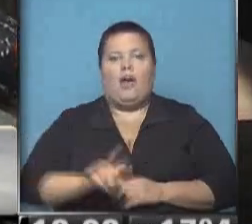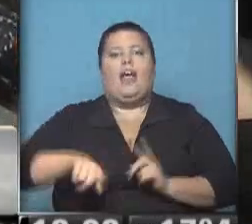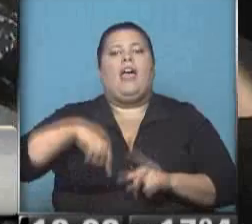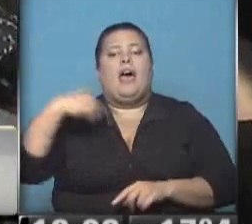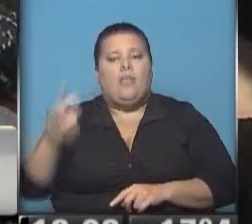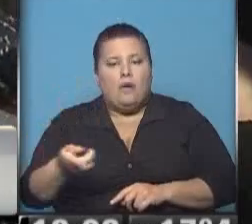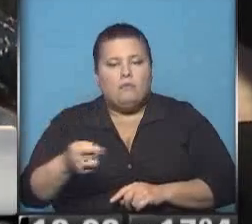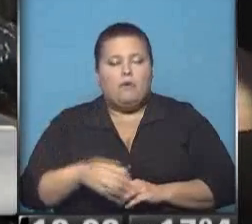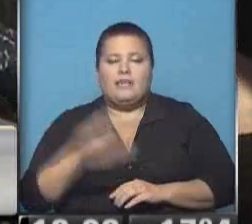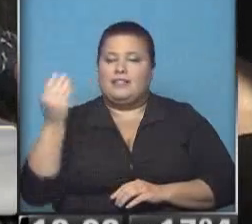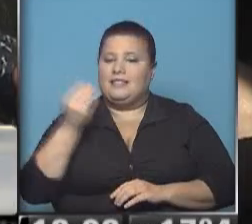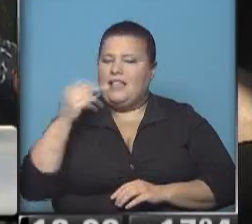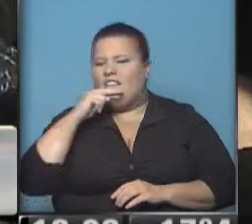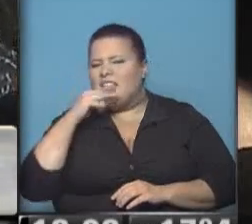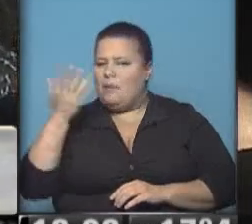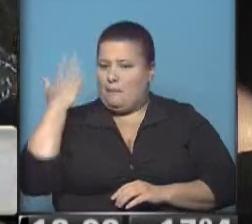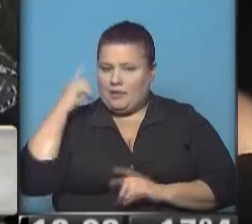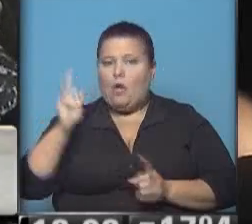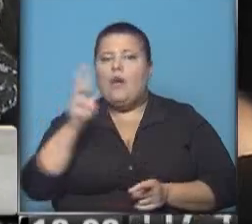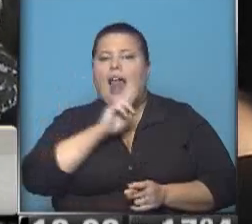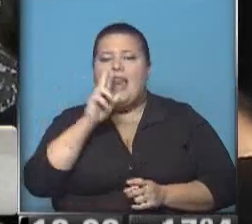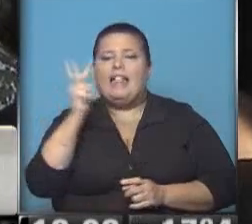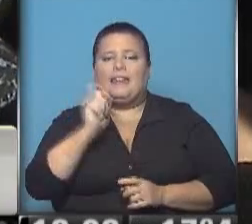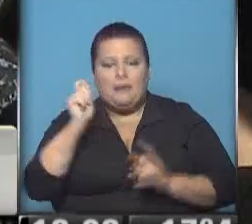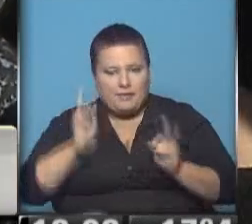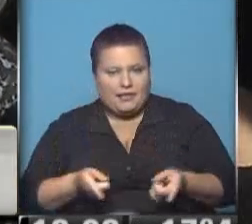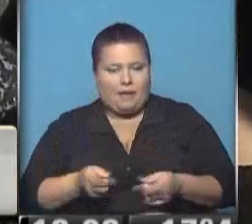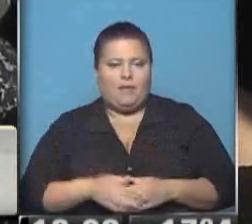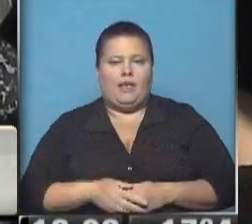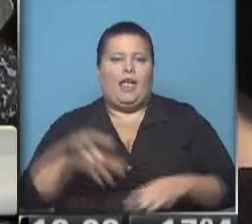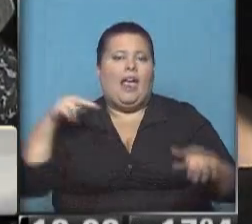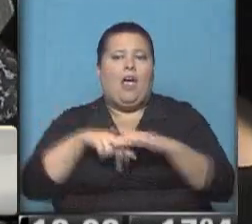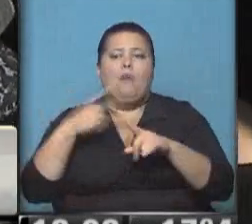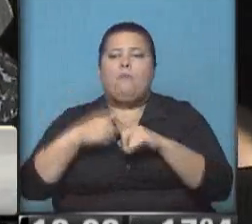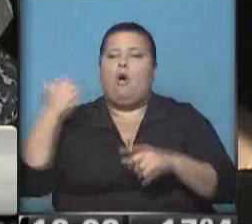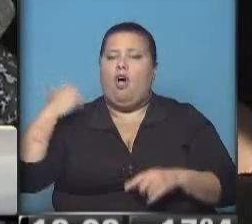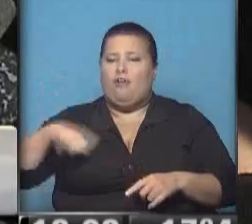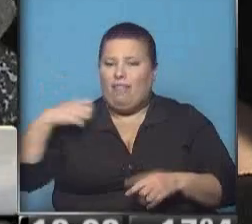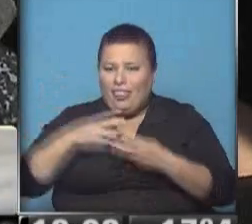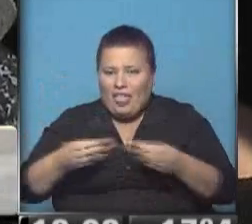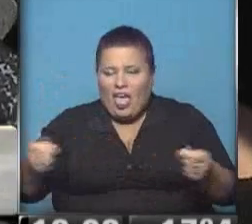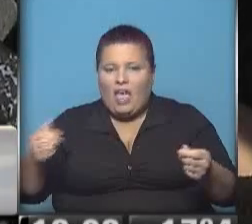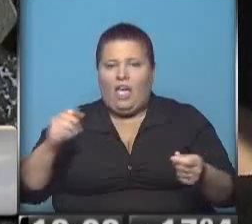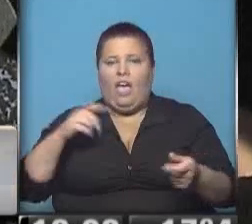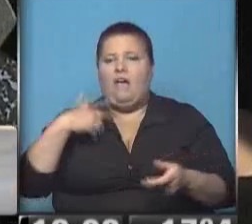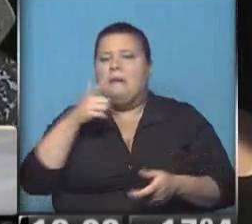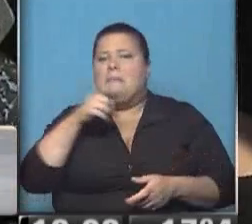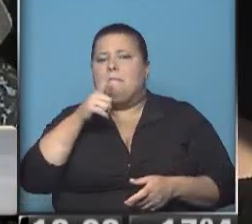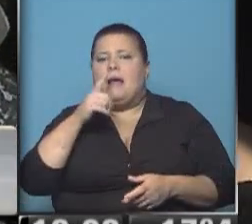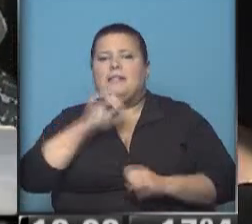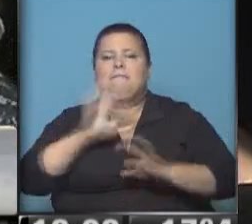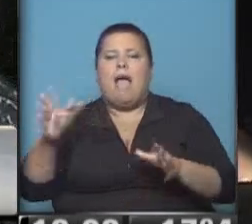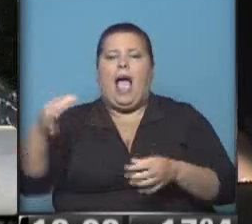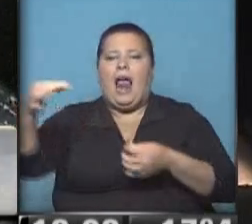después el viernes sábado pasado que falleció una nena de 3 meses. Que entró por diarrea y parece que le habían puesto